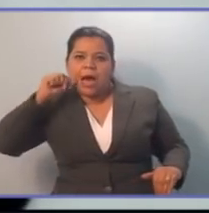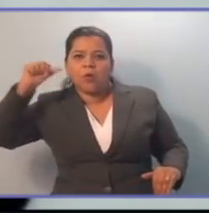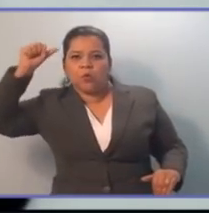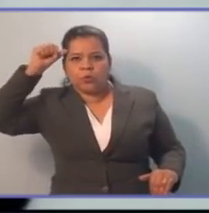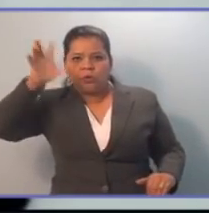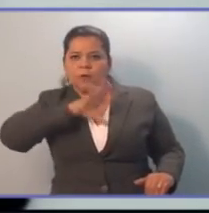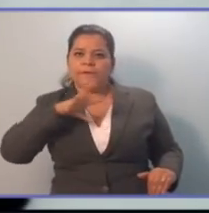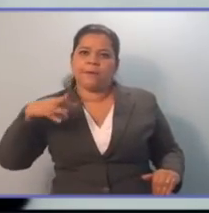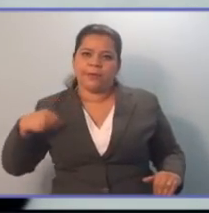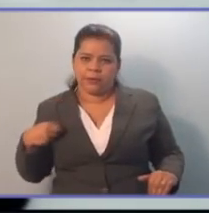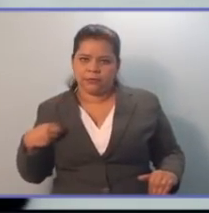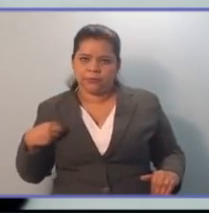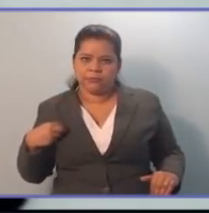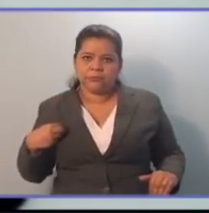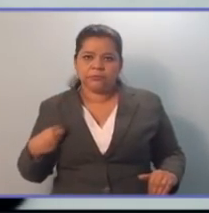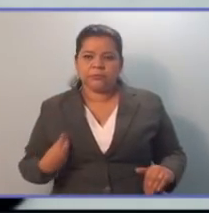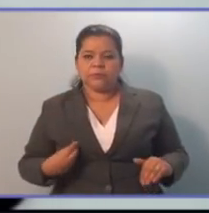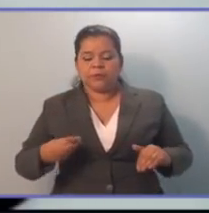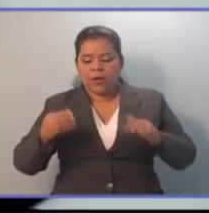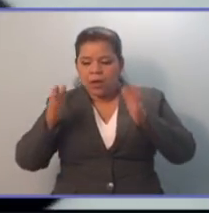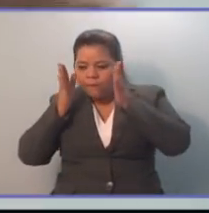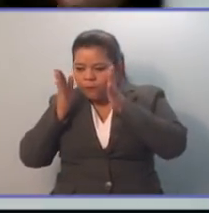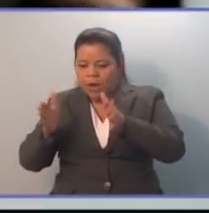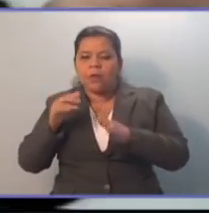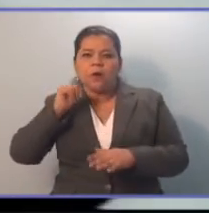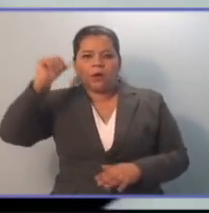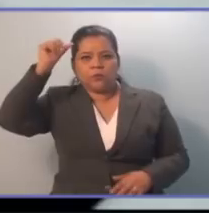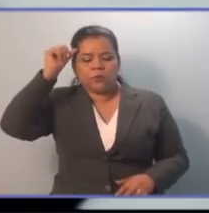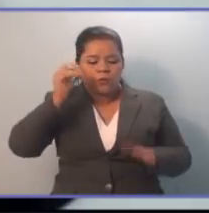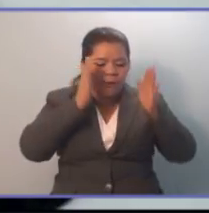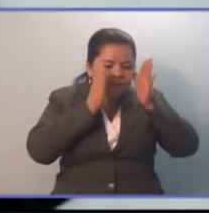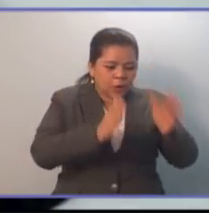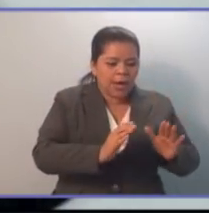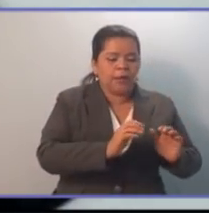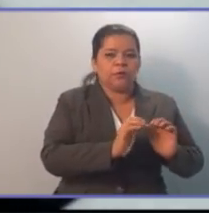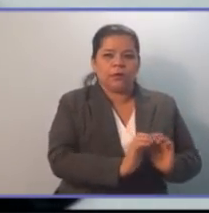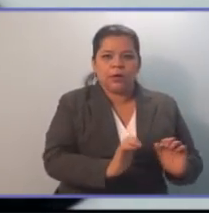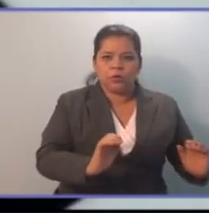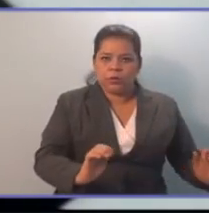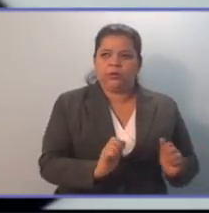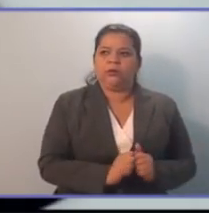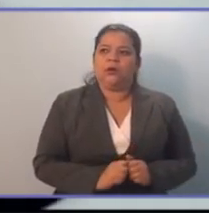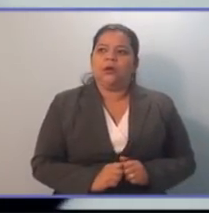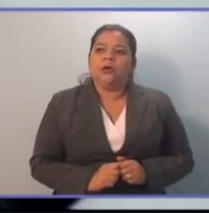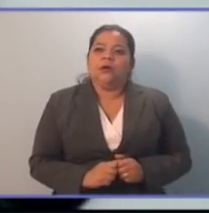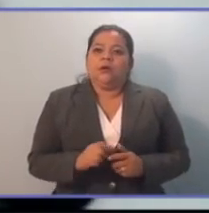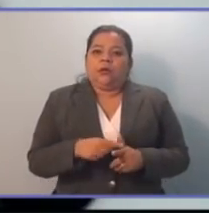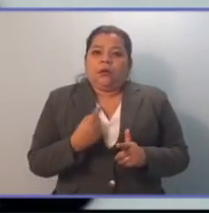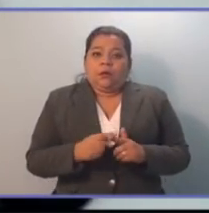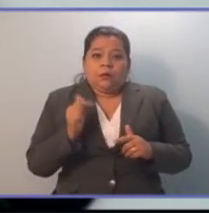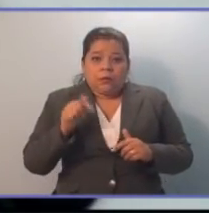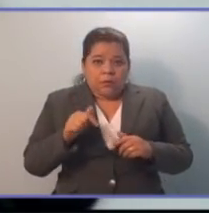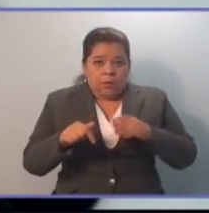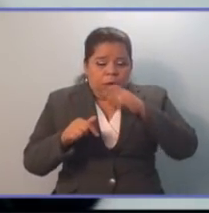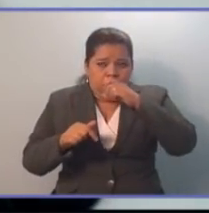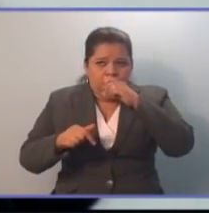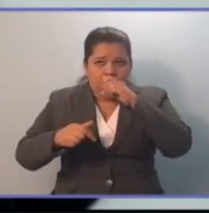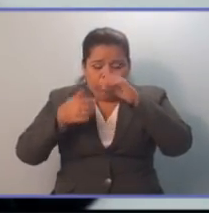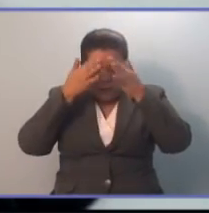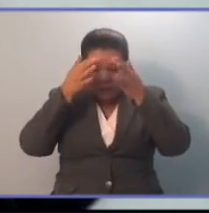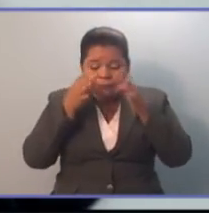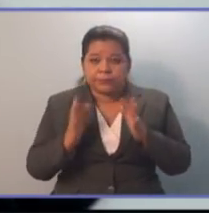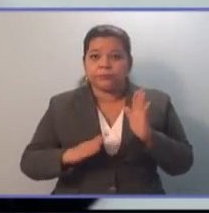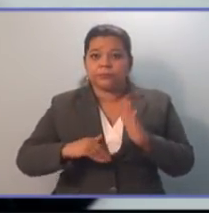en familia, un enfoque adultocéntrico y un enfoque de niñez. Eso ha sido quizás de las decisiones